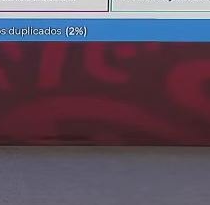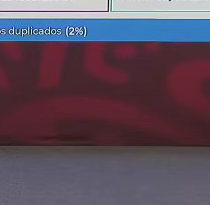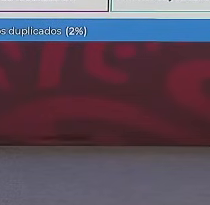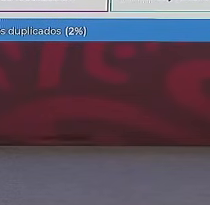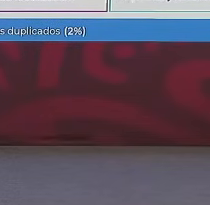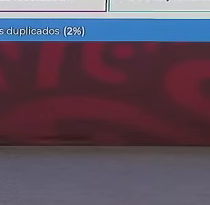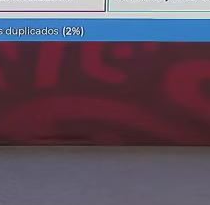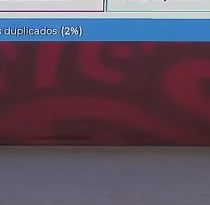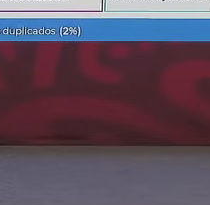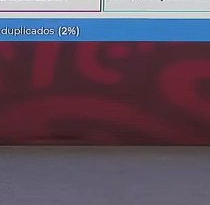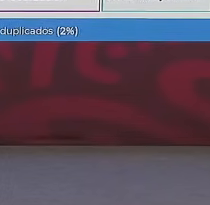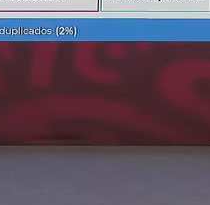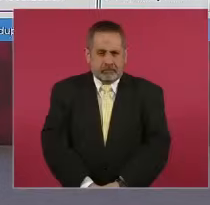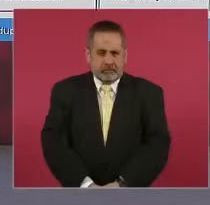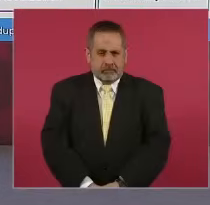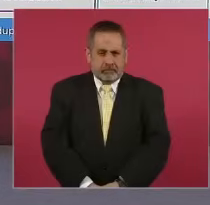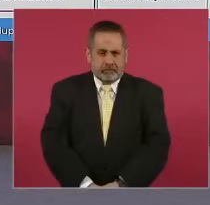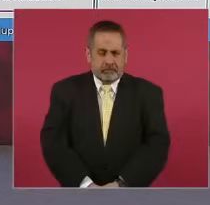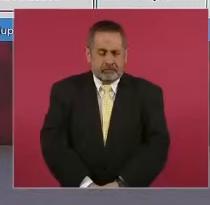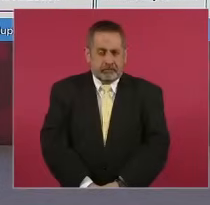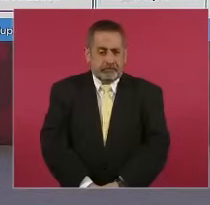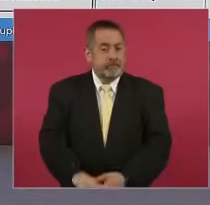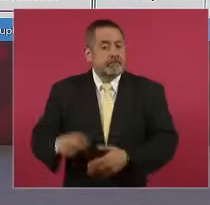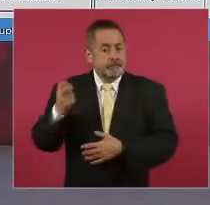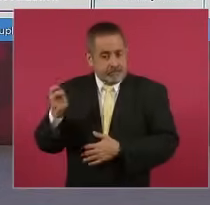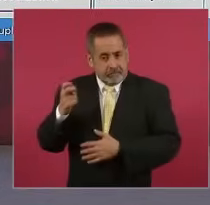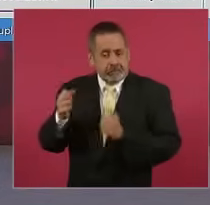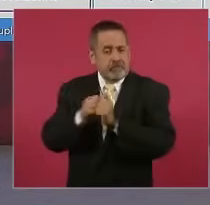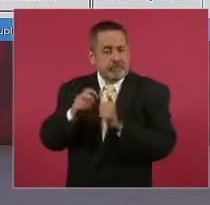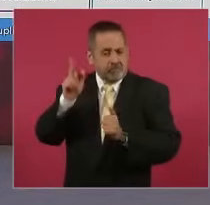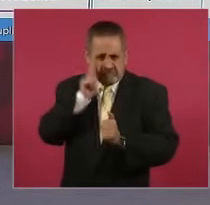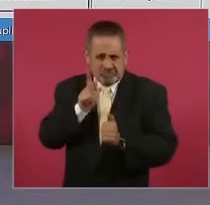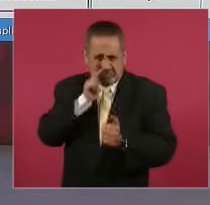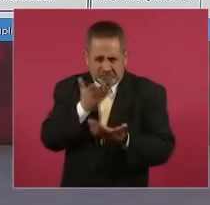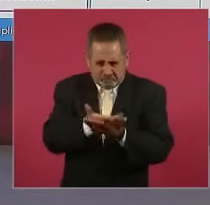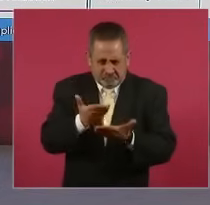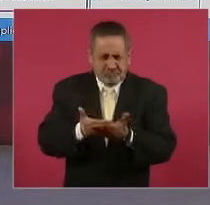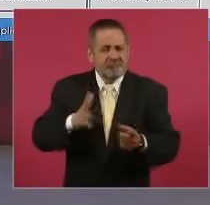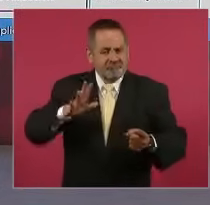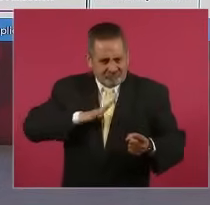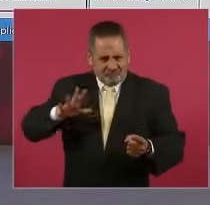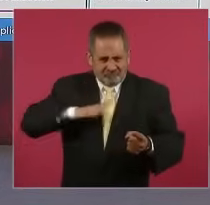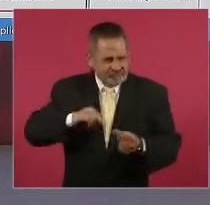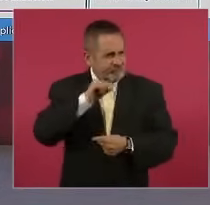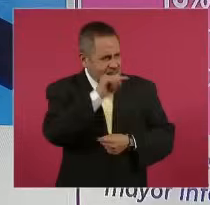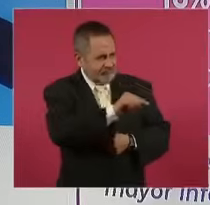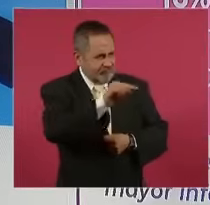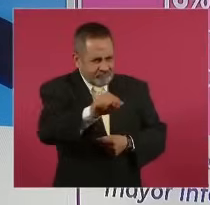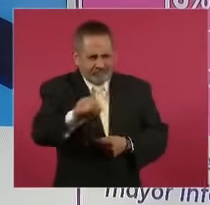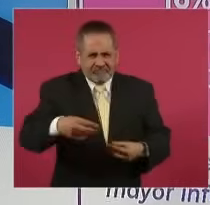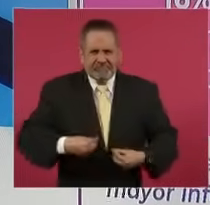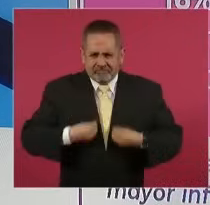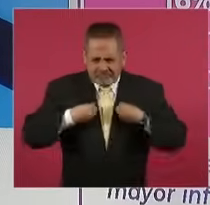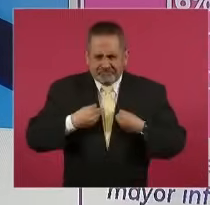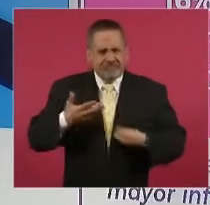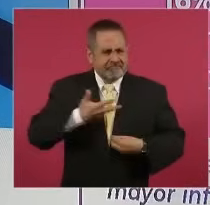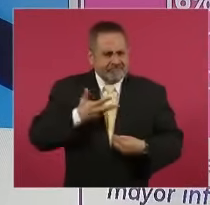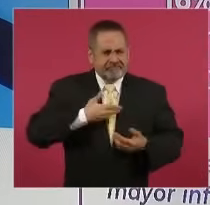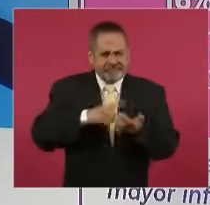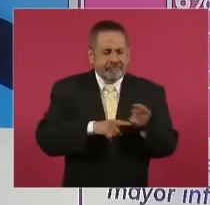Esto lo tenemos también probado, están ubicados, pero no hemos